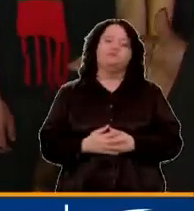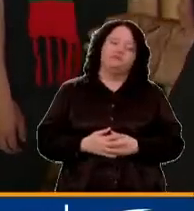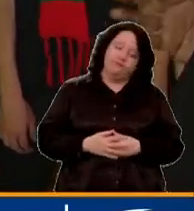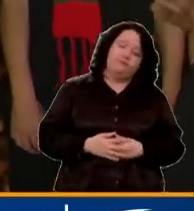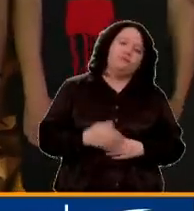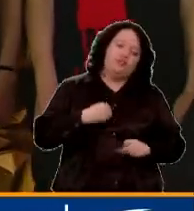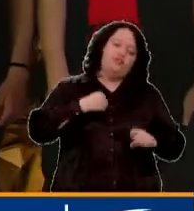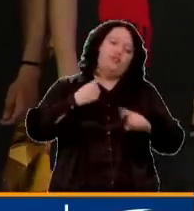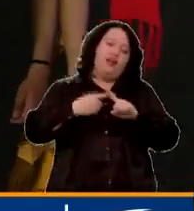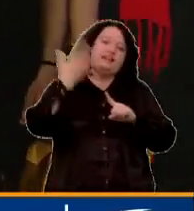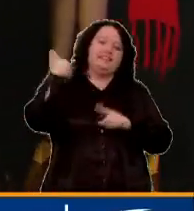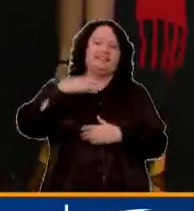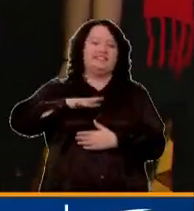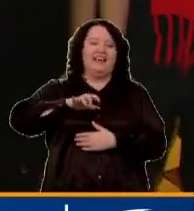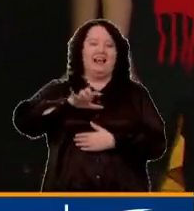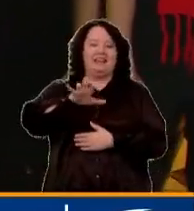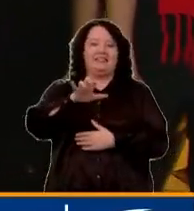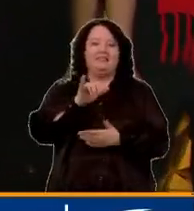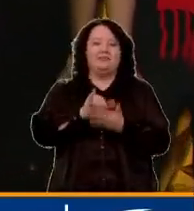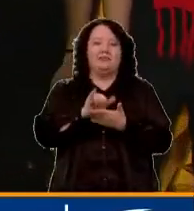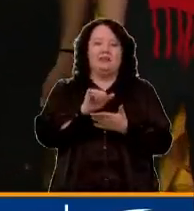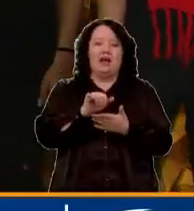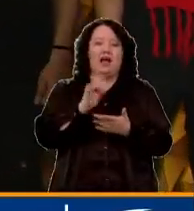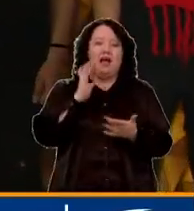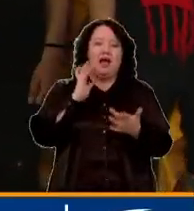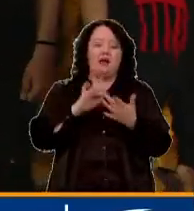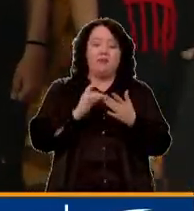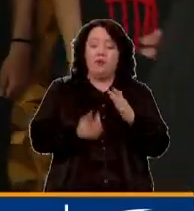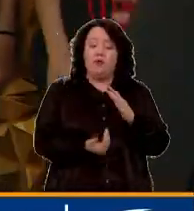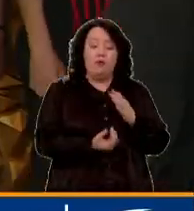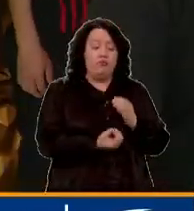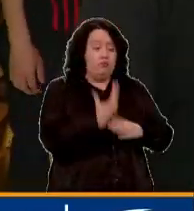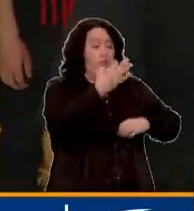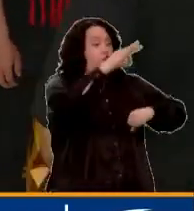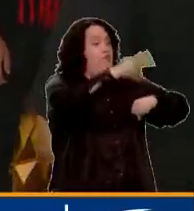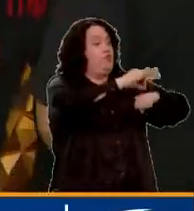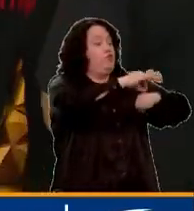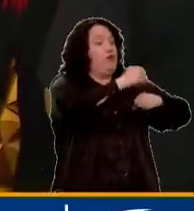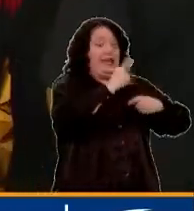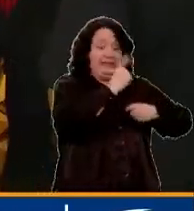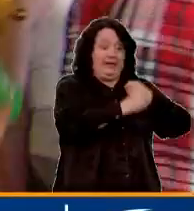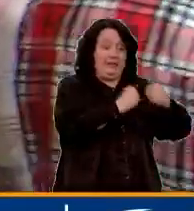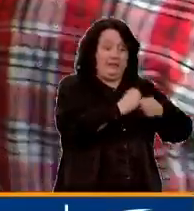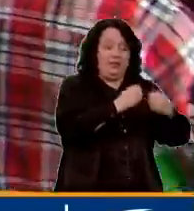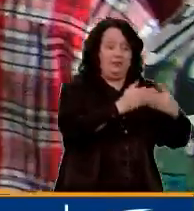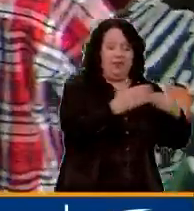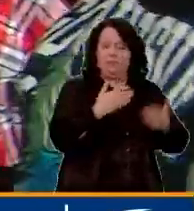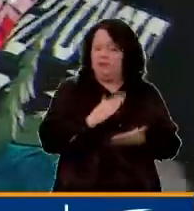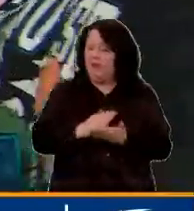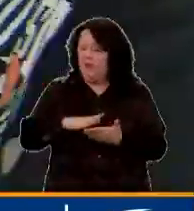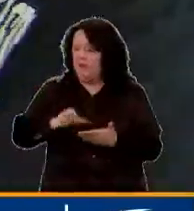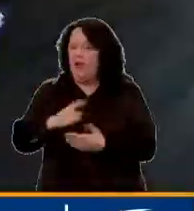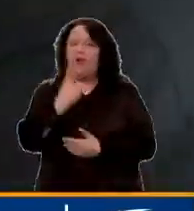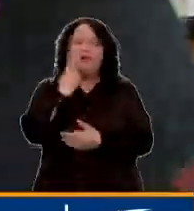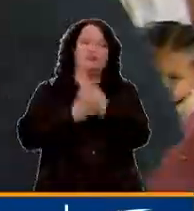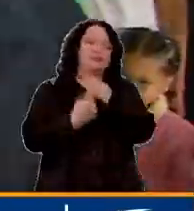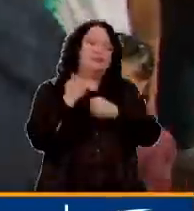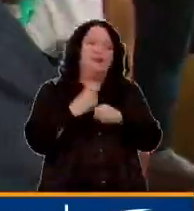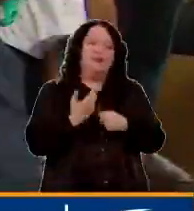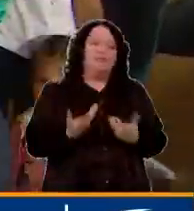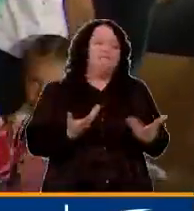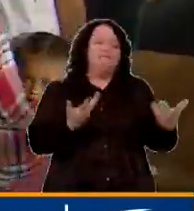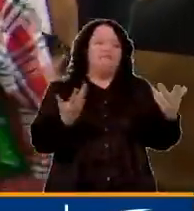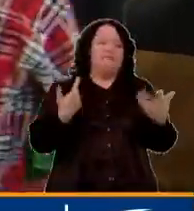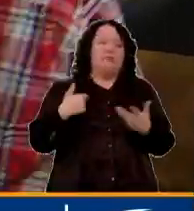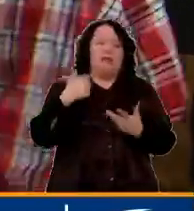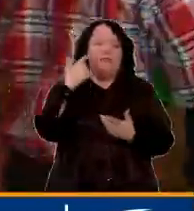también fui diagnosticada con cáncer justo el año de haber creado la fundación. El año pasado tuve recaída, la vida quiso quitarme un par